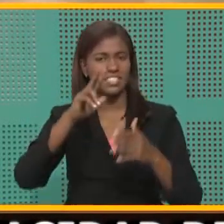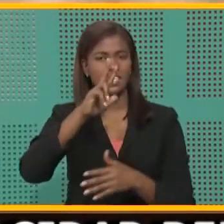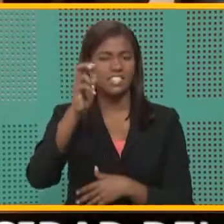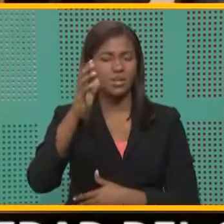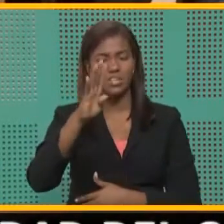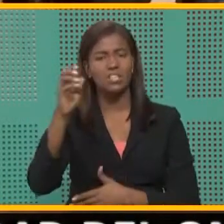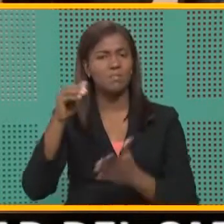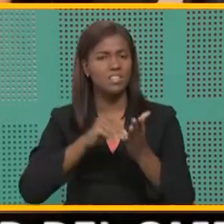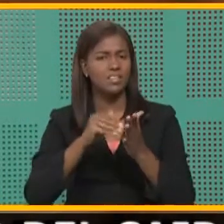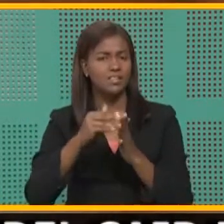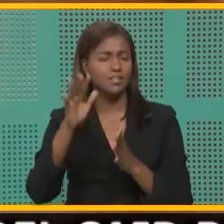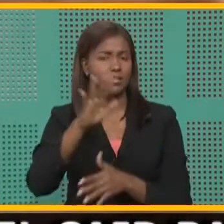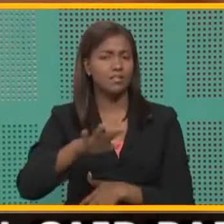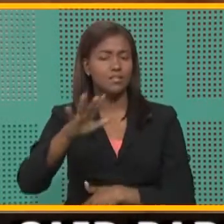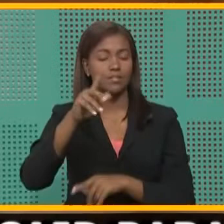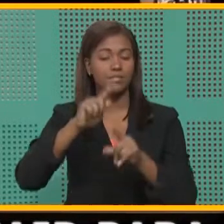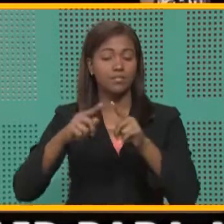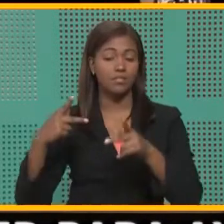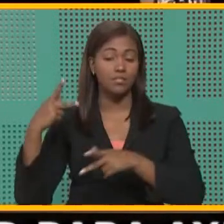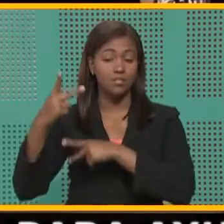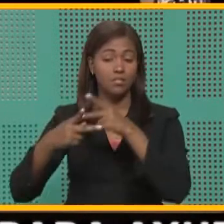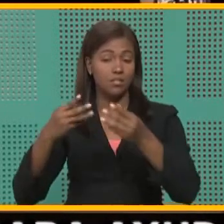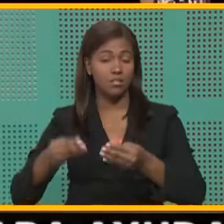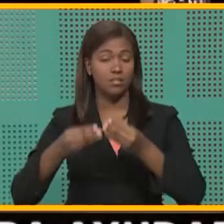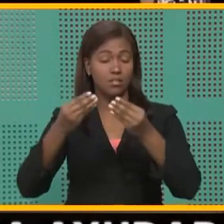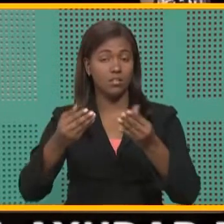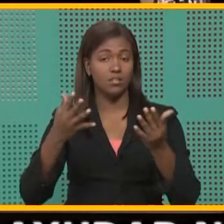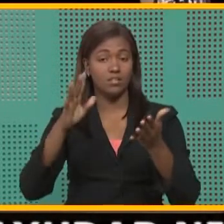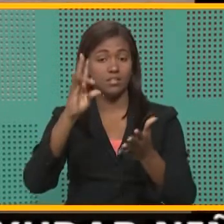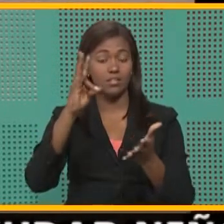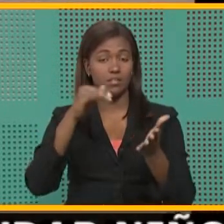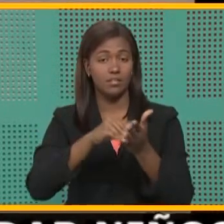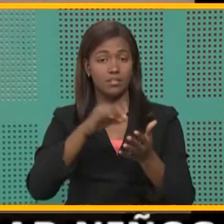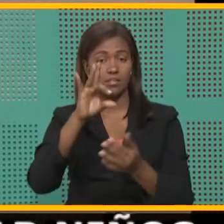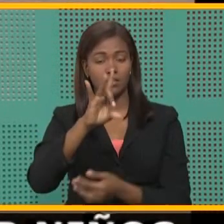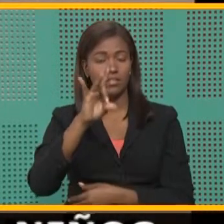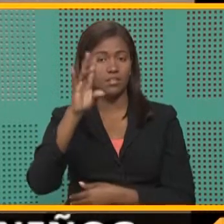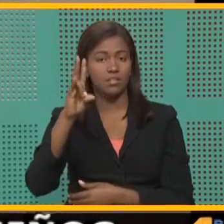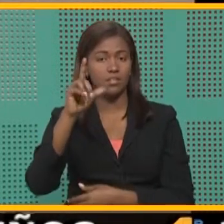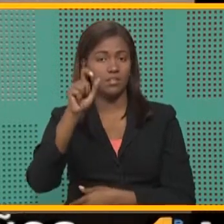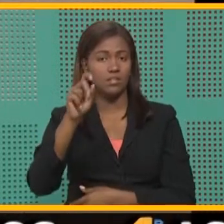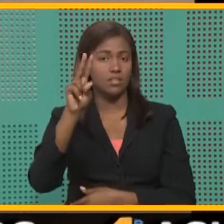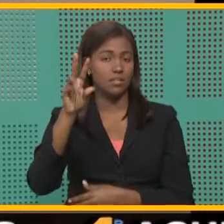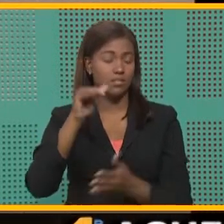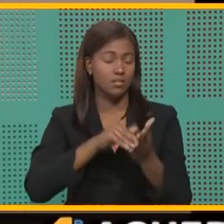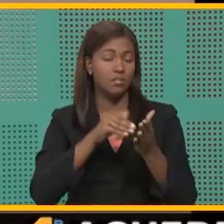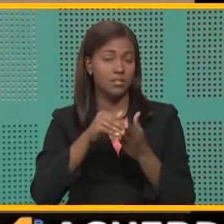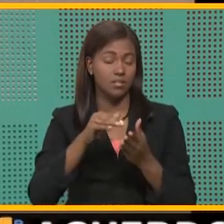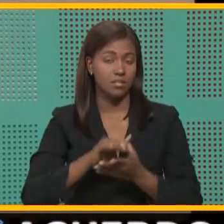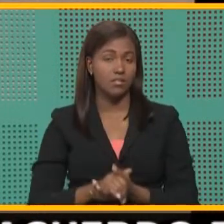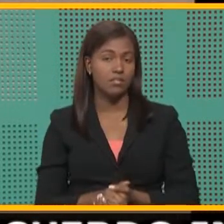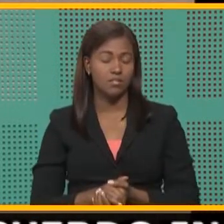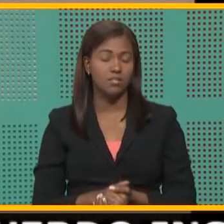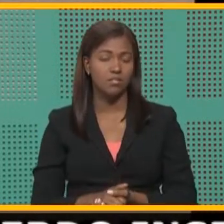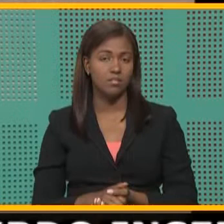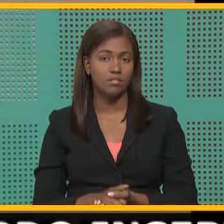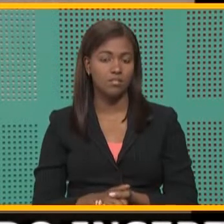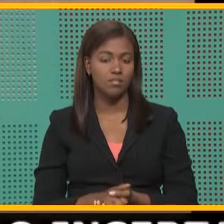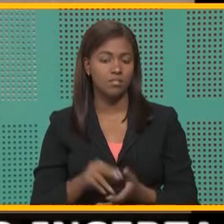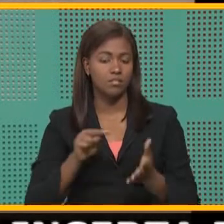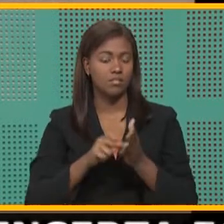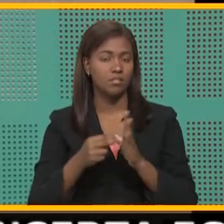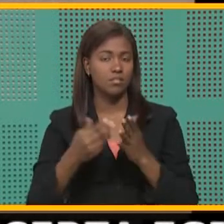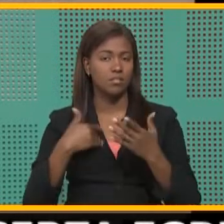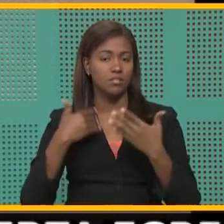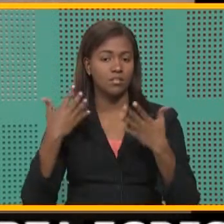millones, pero el turismo generó 7.087.2 millones. Es decir,